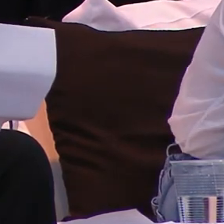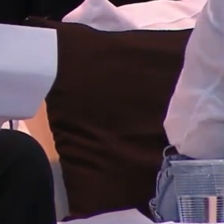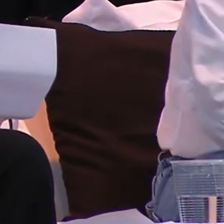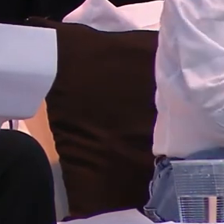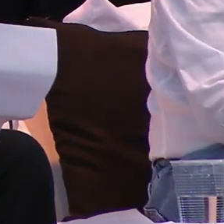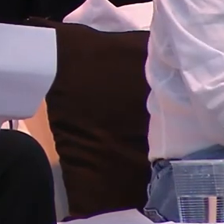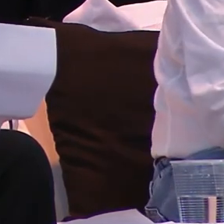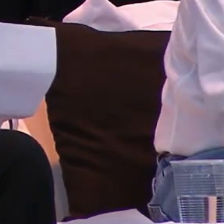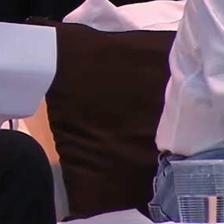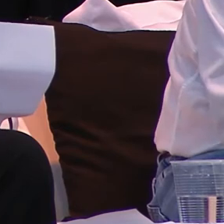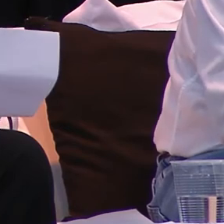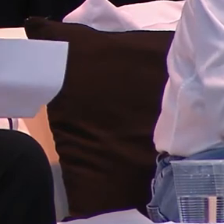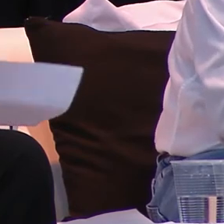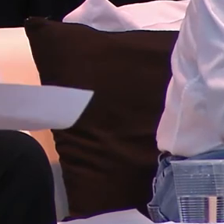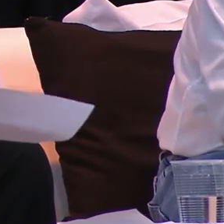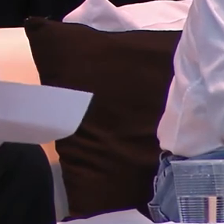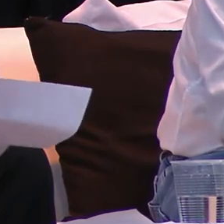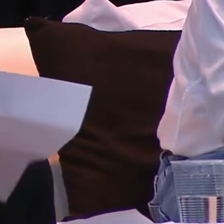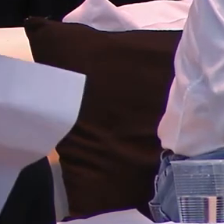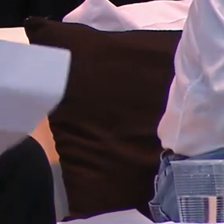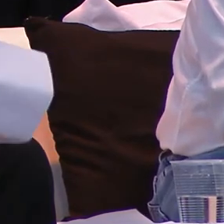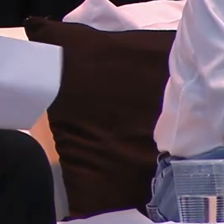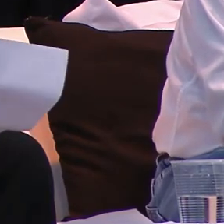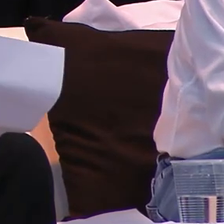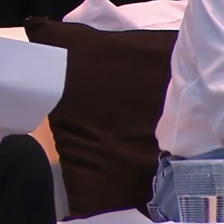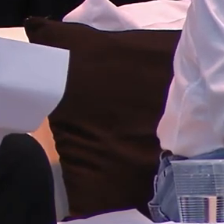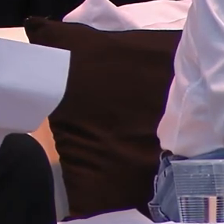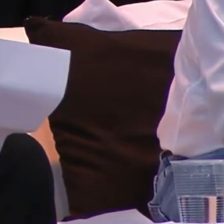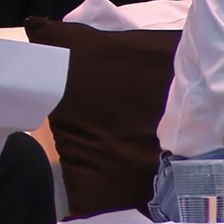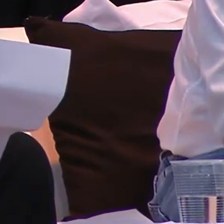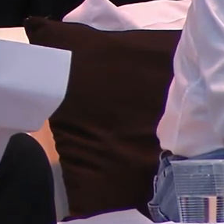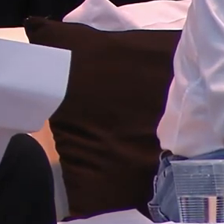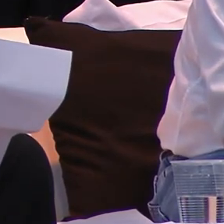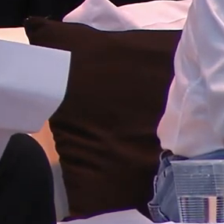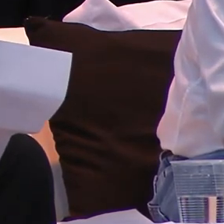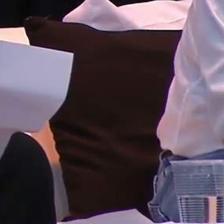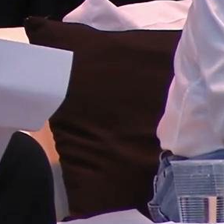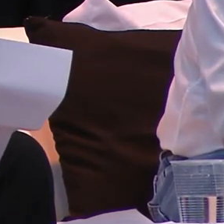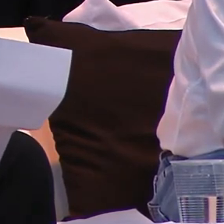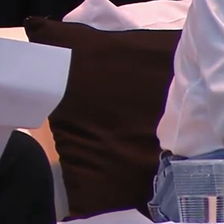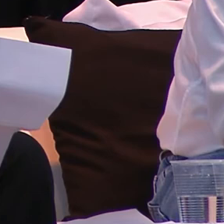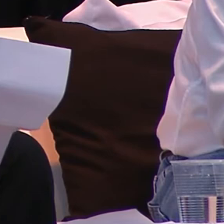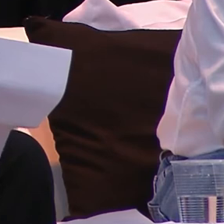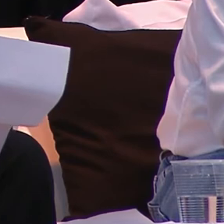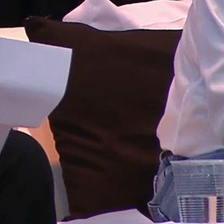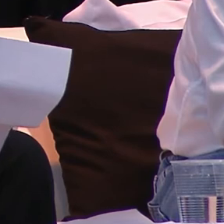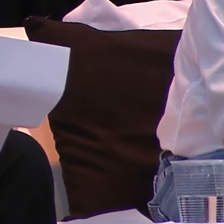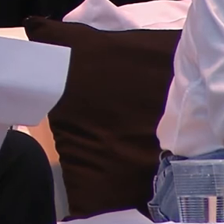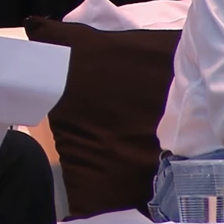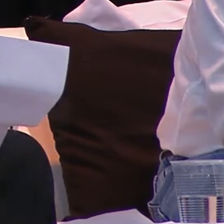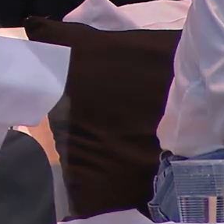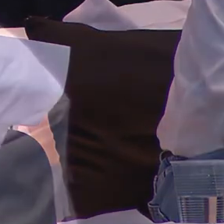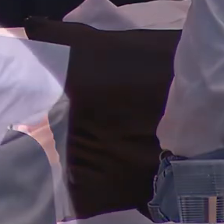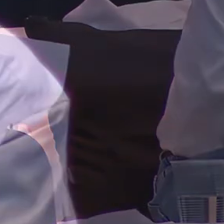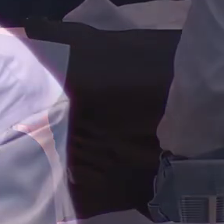de los modelos extractivistas y del agronegocio no basta con la apropiación de parte de